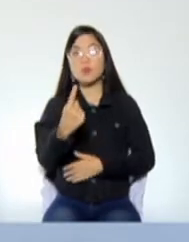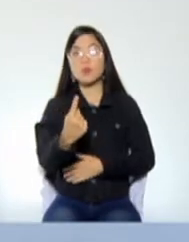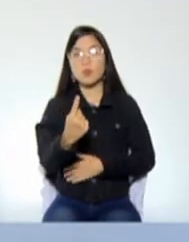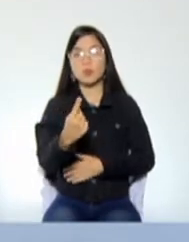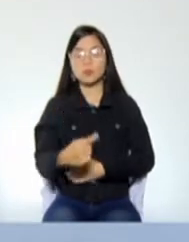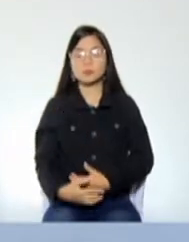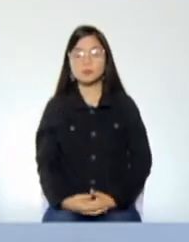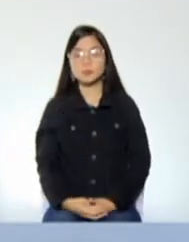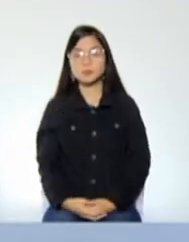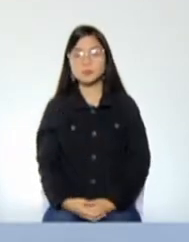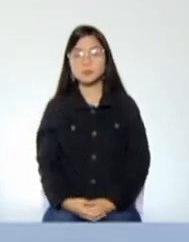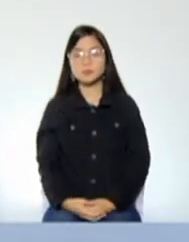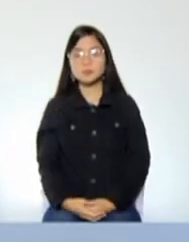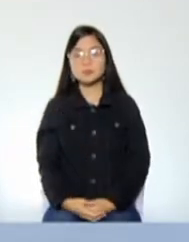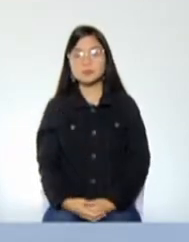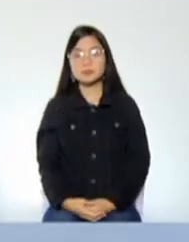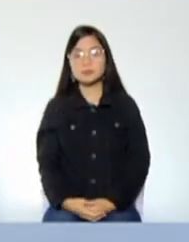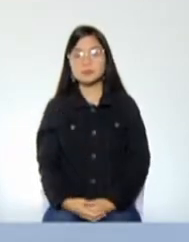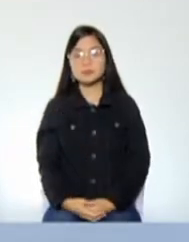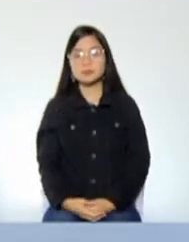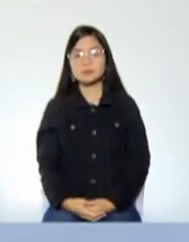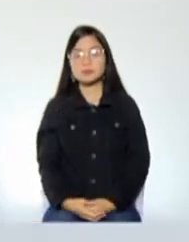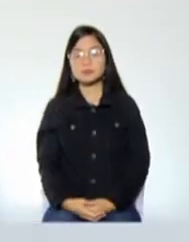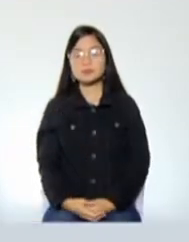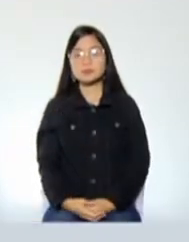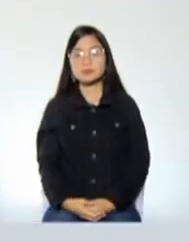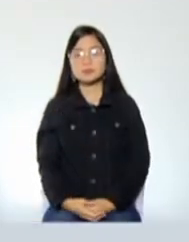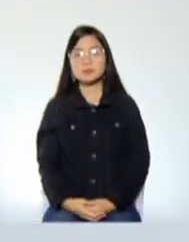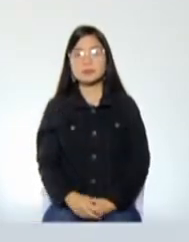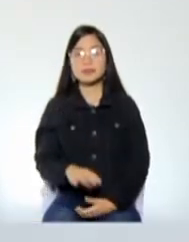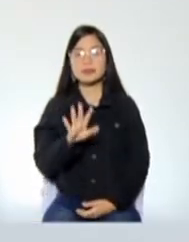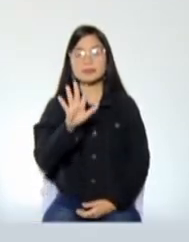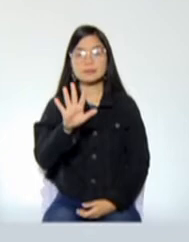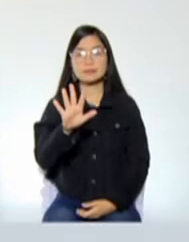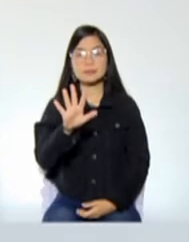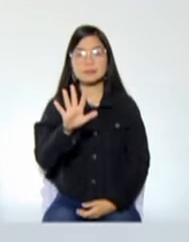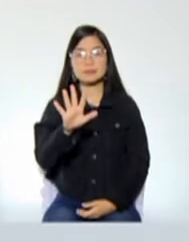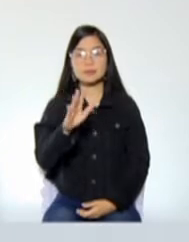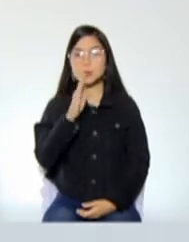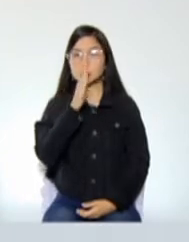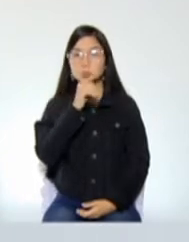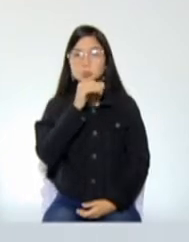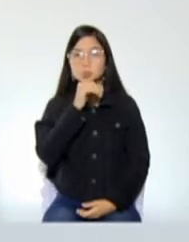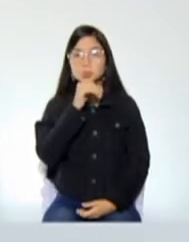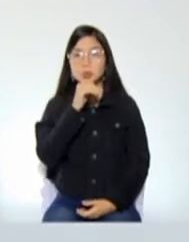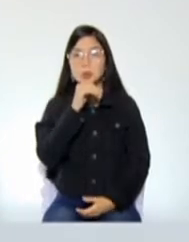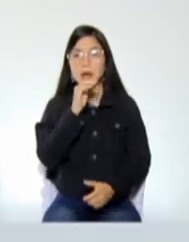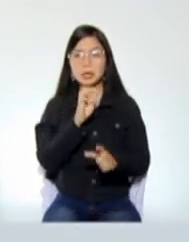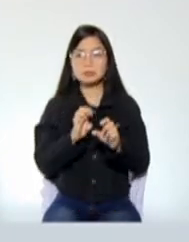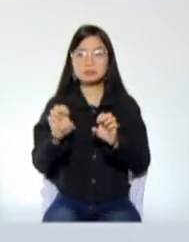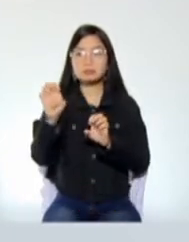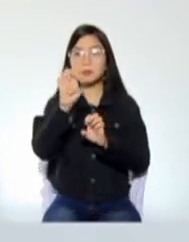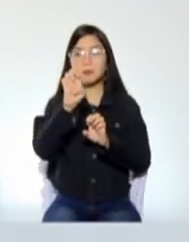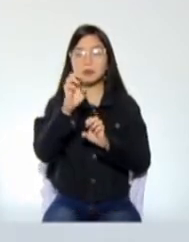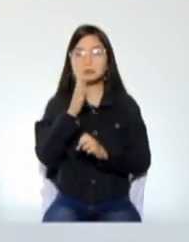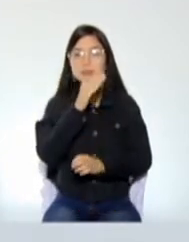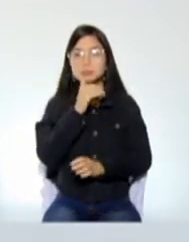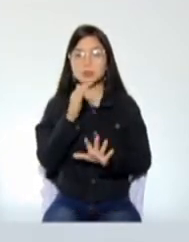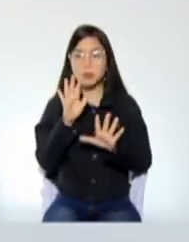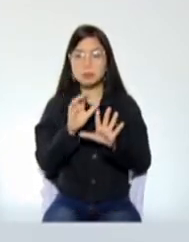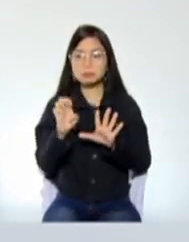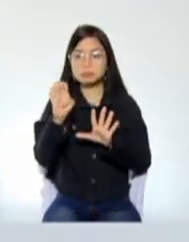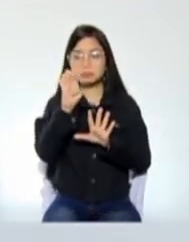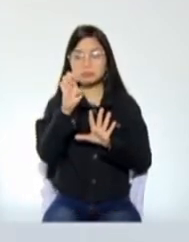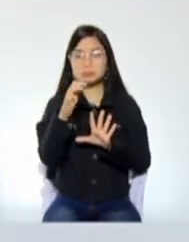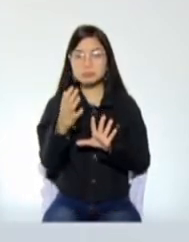exponente 1. Si yo veo que 5 no tiene exponente, asumimos que es un 1, por lo tanto no